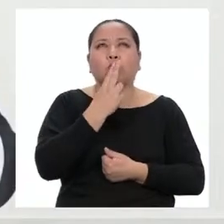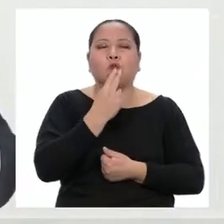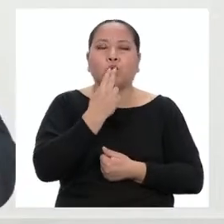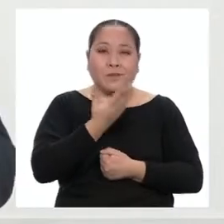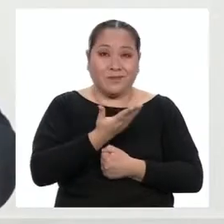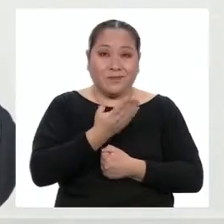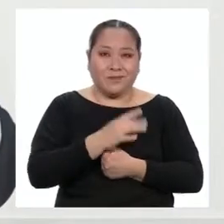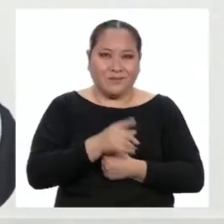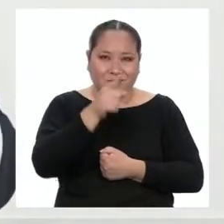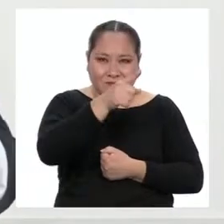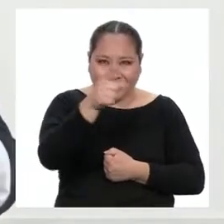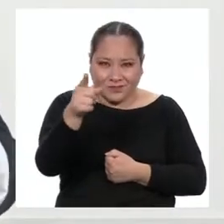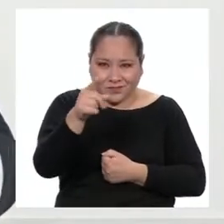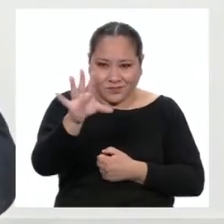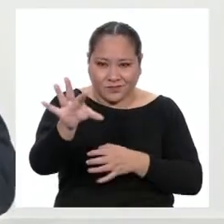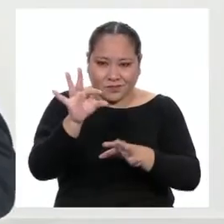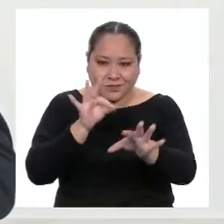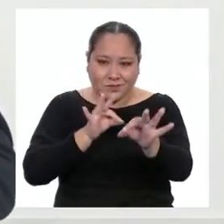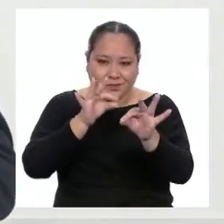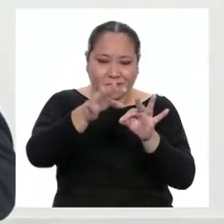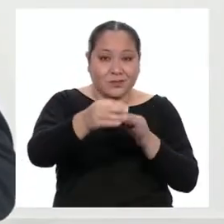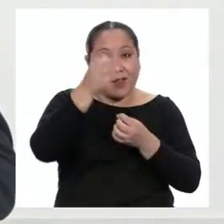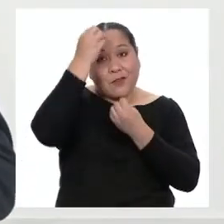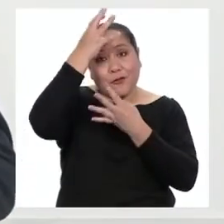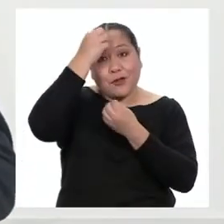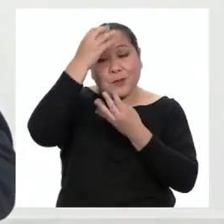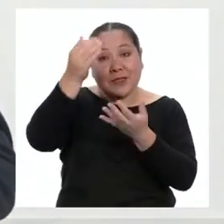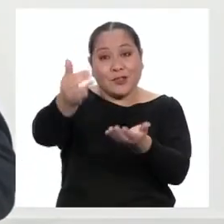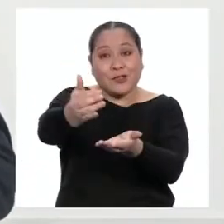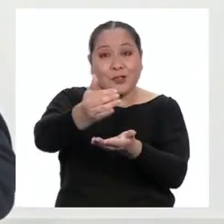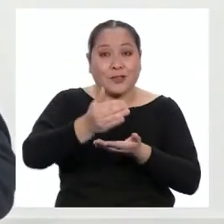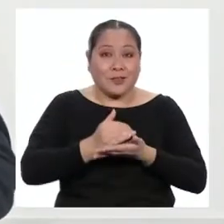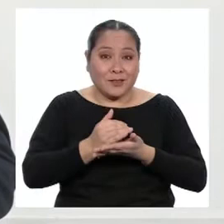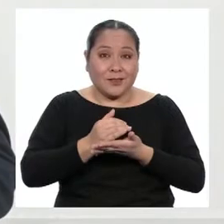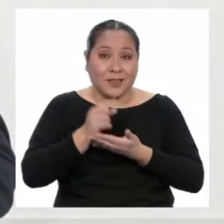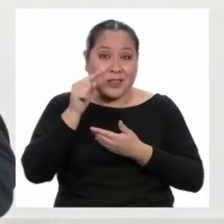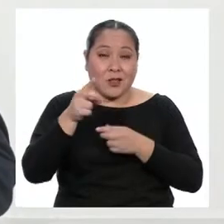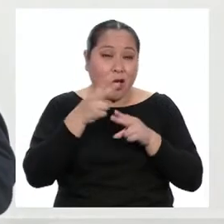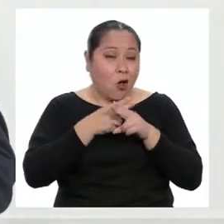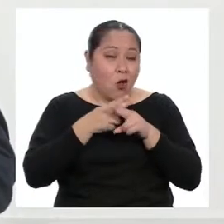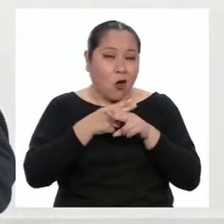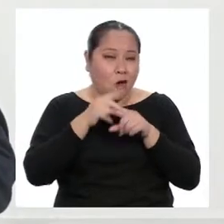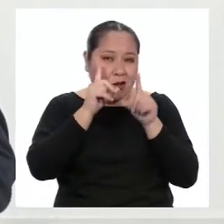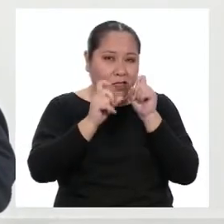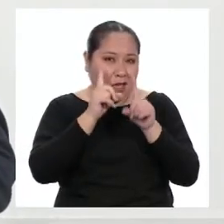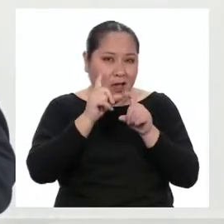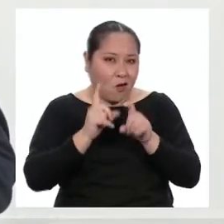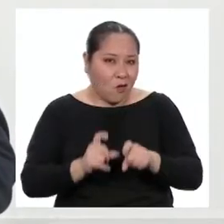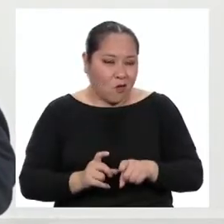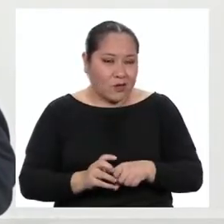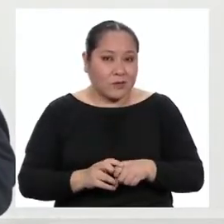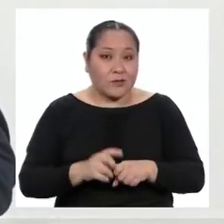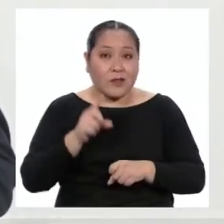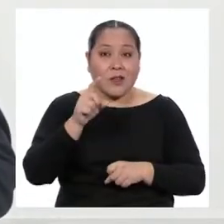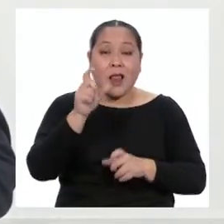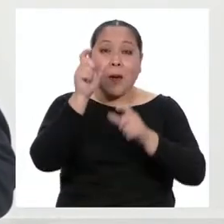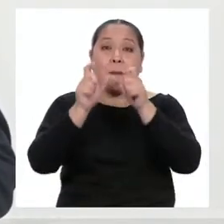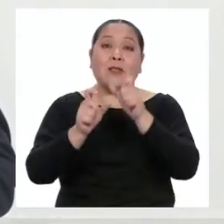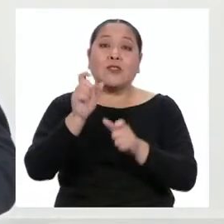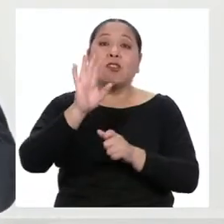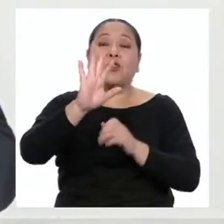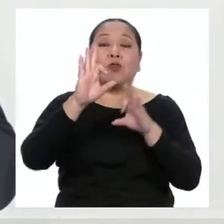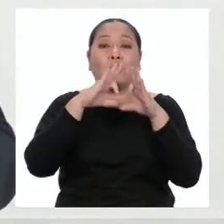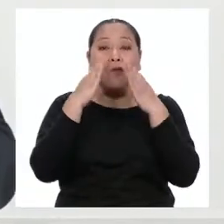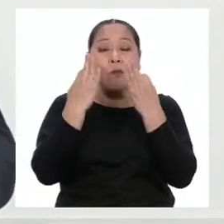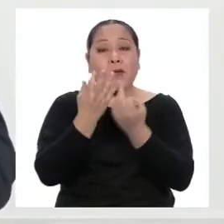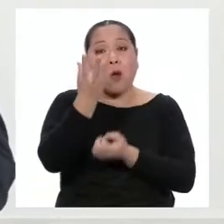Lo que has hecho es recolectar datos, aplicando una pequeña encuesta. Como los miembros de tu familia son